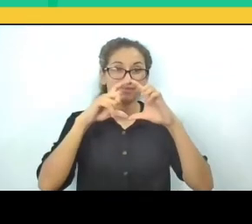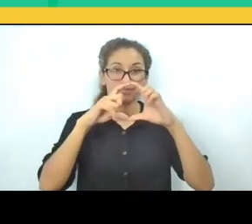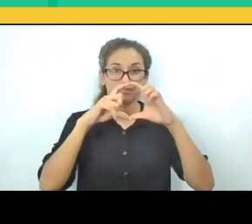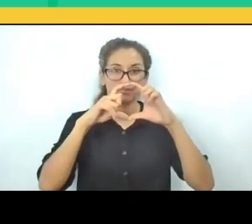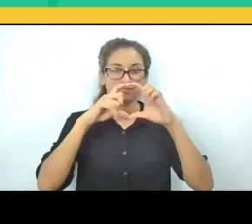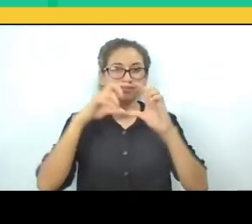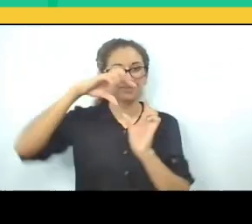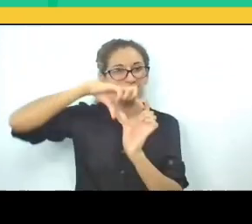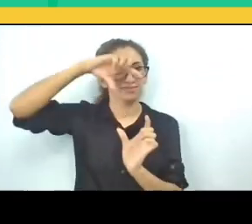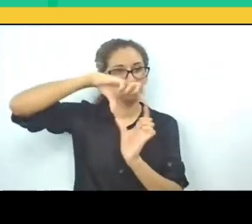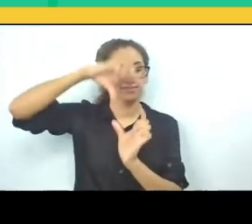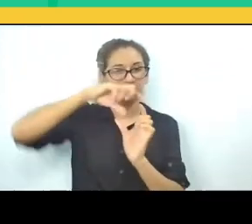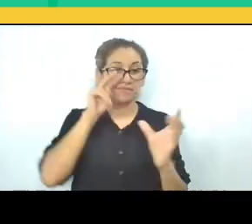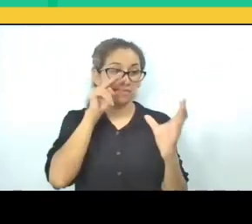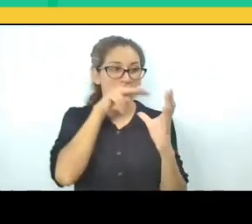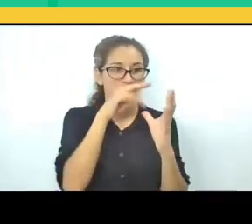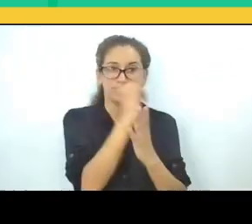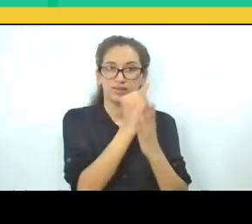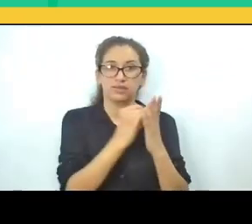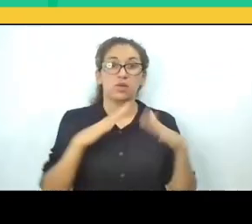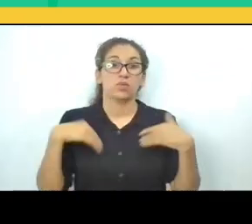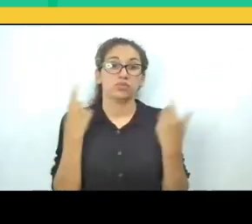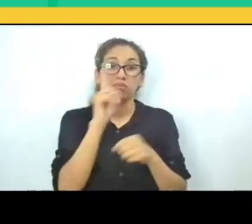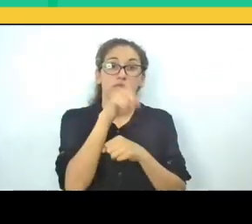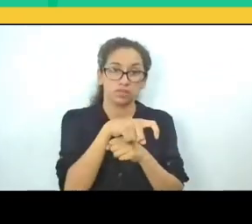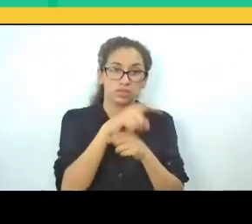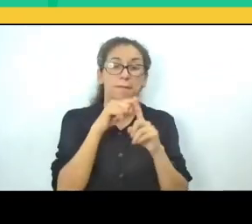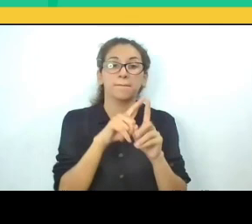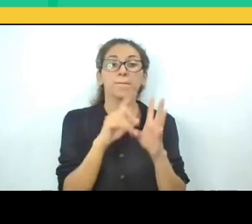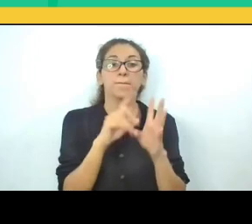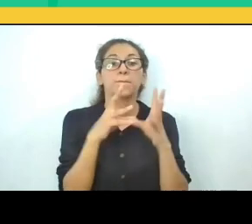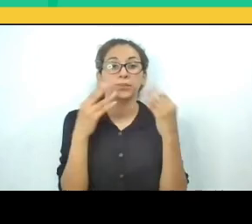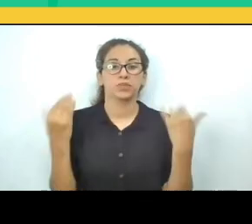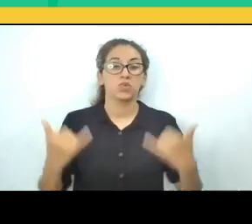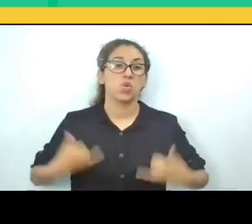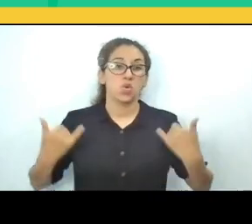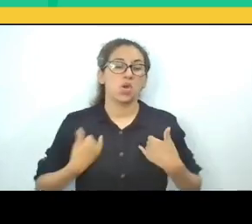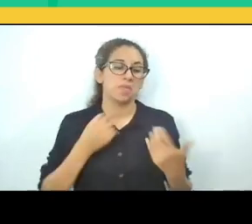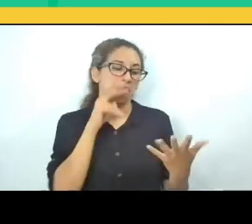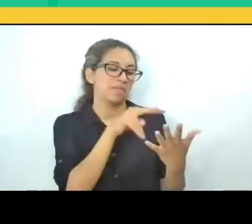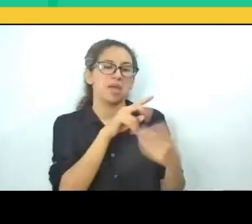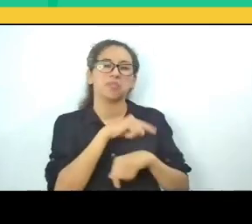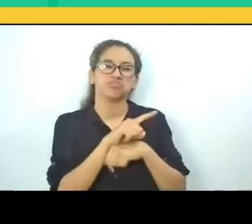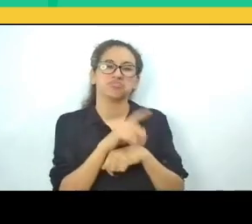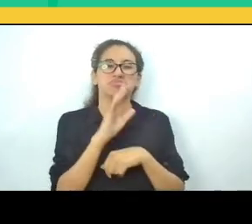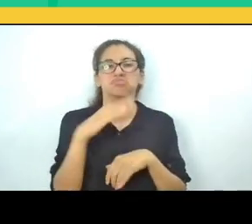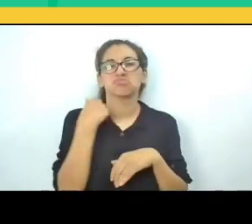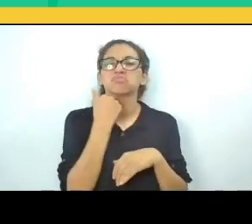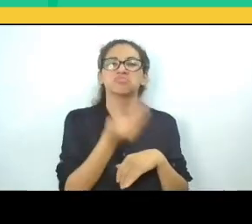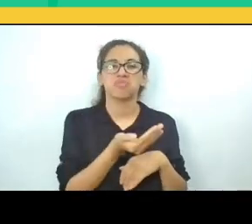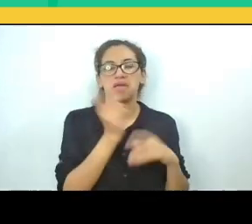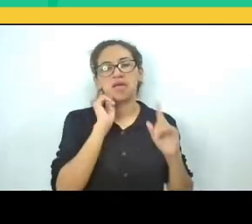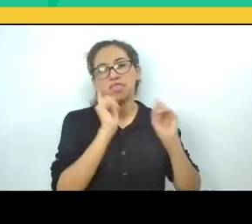ya es un comentario mío, ¿no? De que puede causar disfunción eréctil, pero muchas veces los jóvenes no lo ven como algo inmediato. ¿En qué momento puede